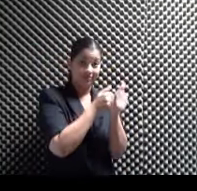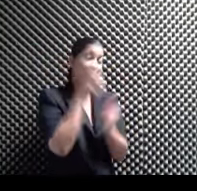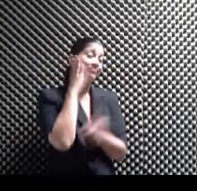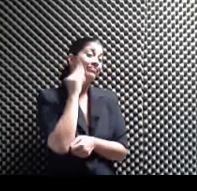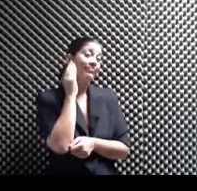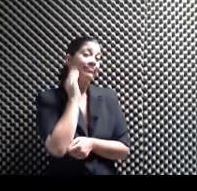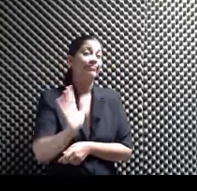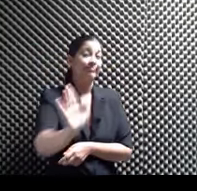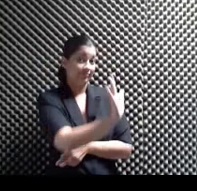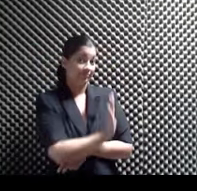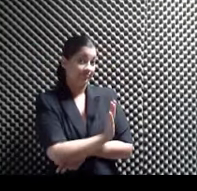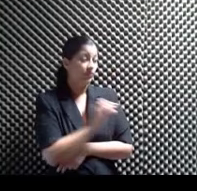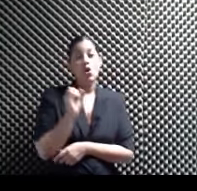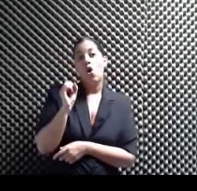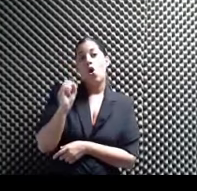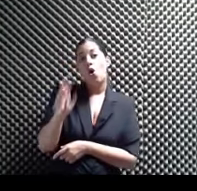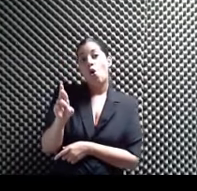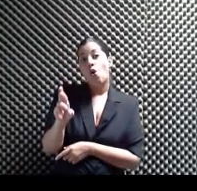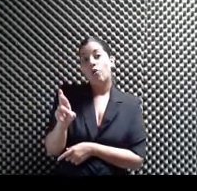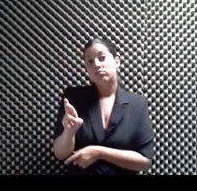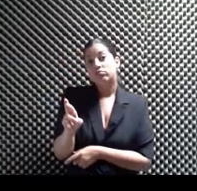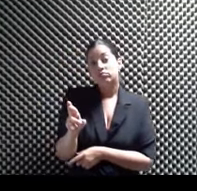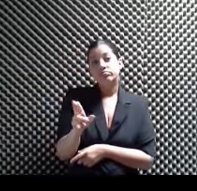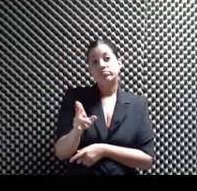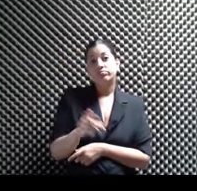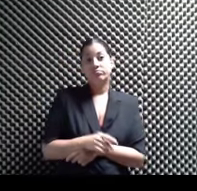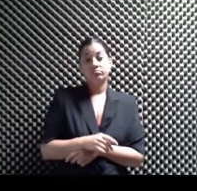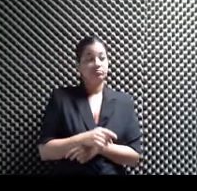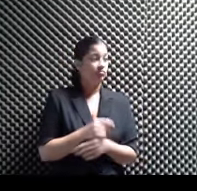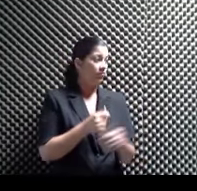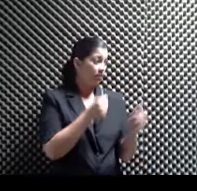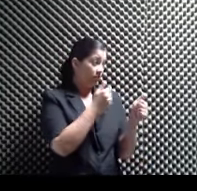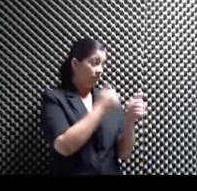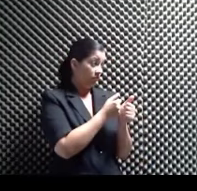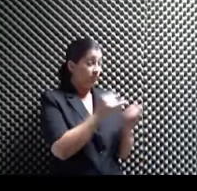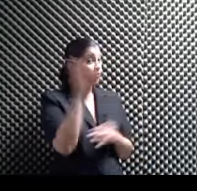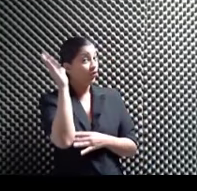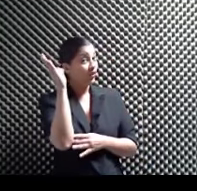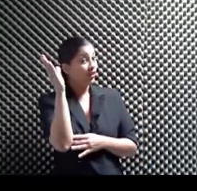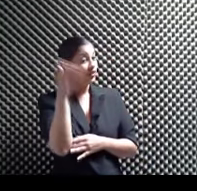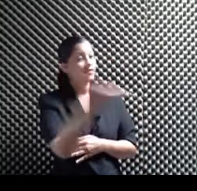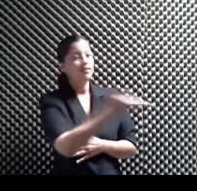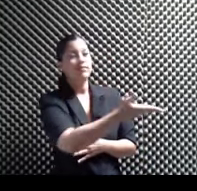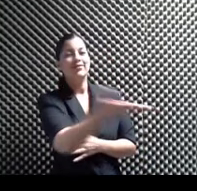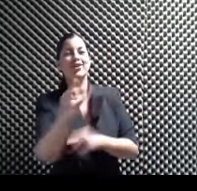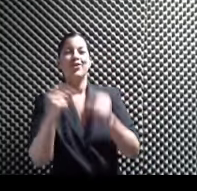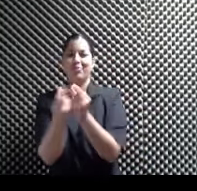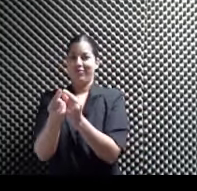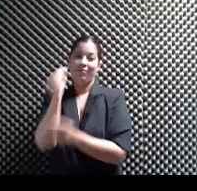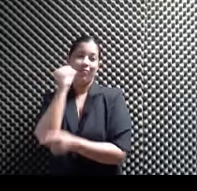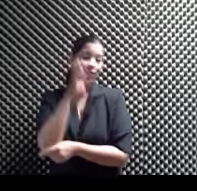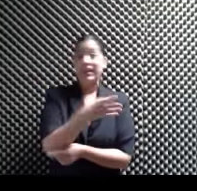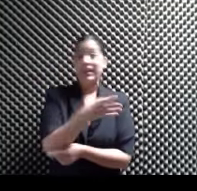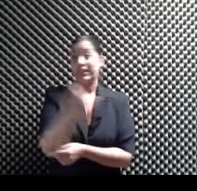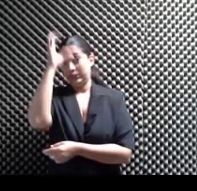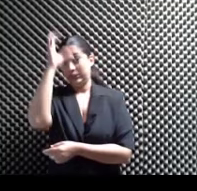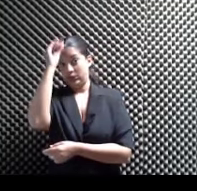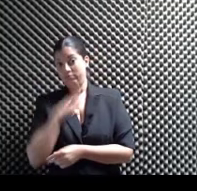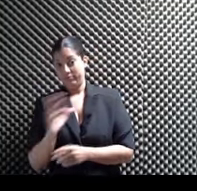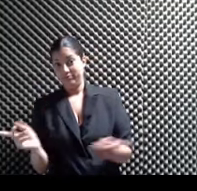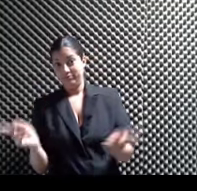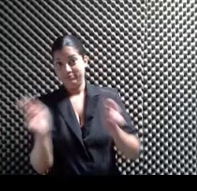vida O las que van a dar una conferencia Propiamente Una conferencia A ese grupo de mujeres Y hombres que están allí Porque hay que averiguar Si